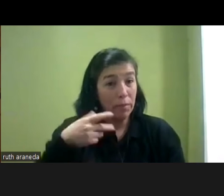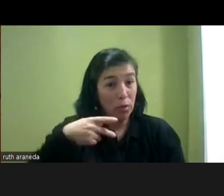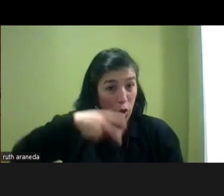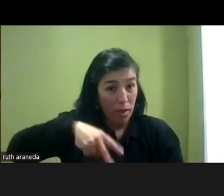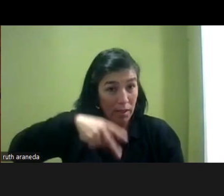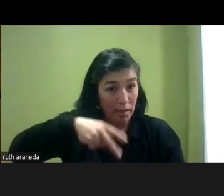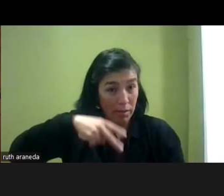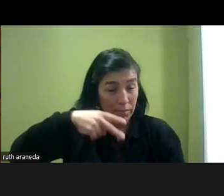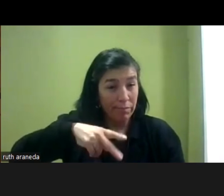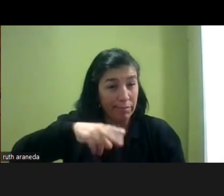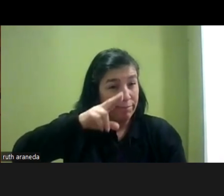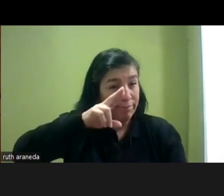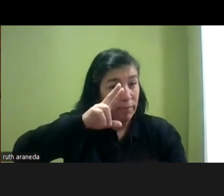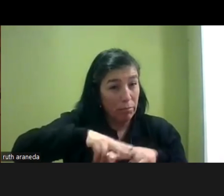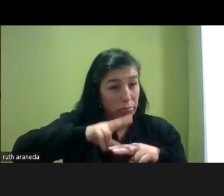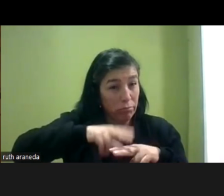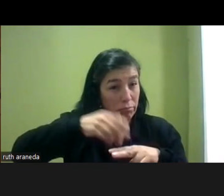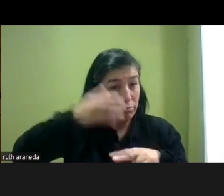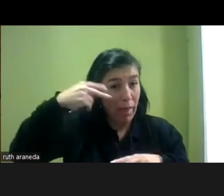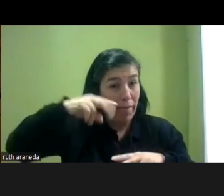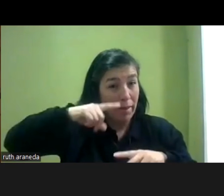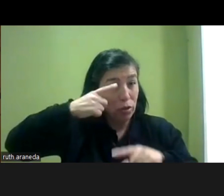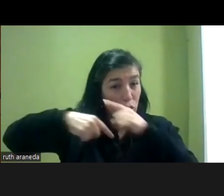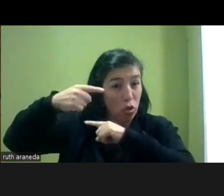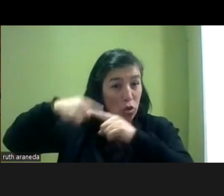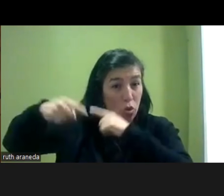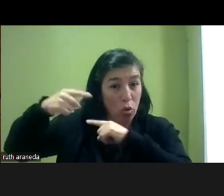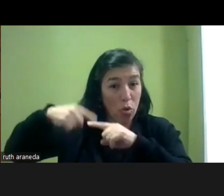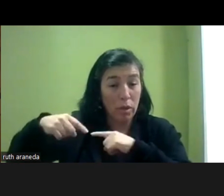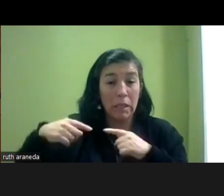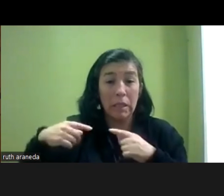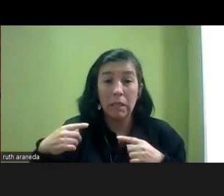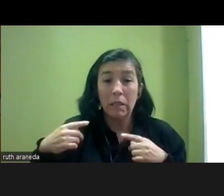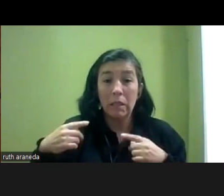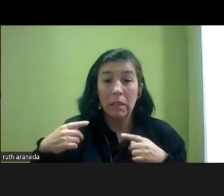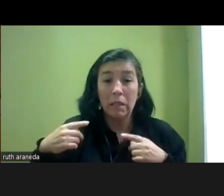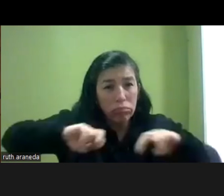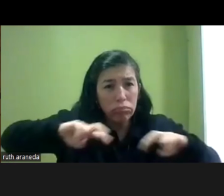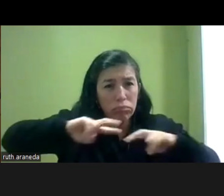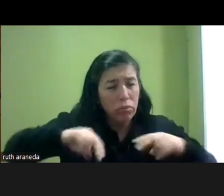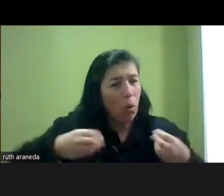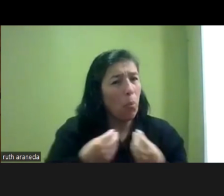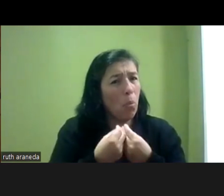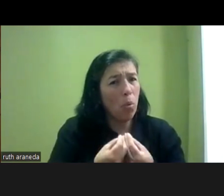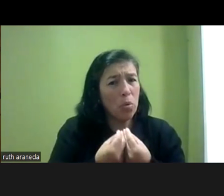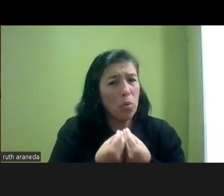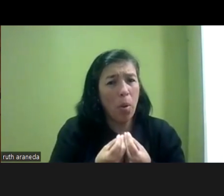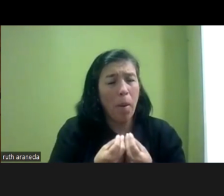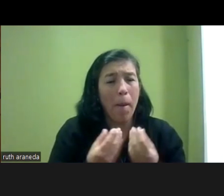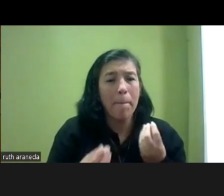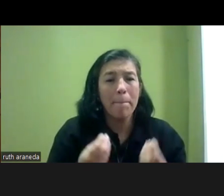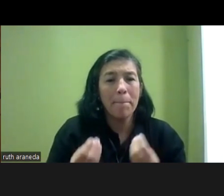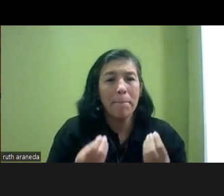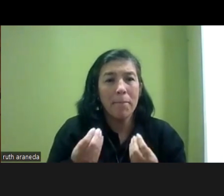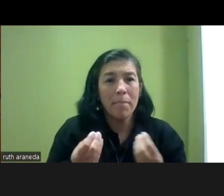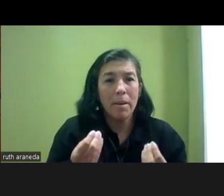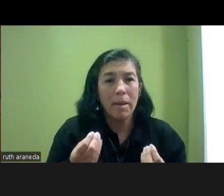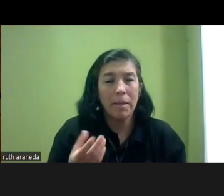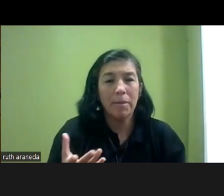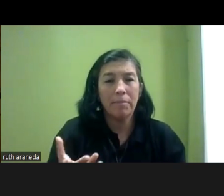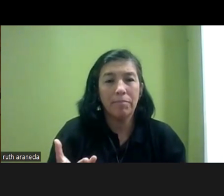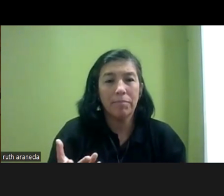históricos eh, que han sido estudiados ampliamente para